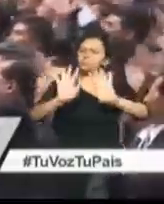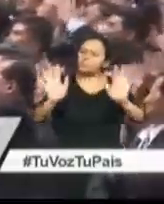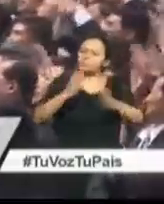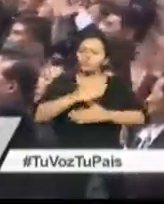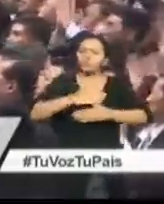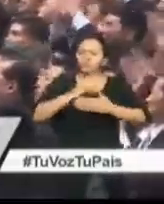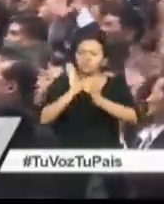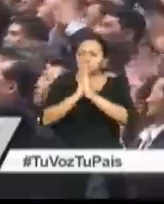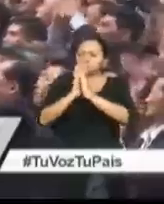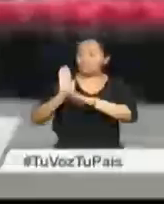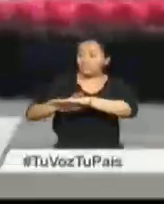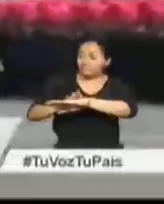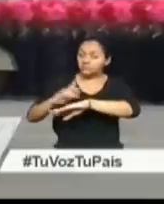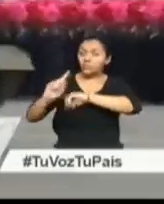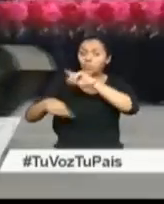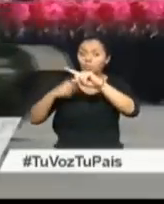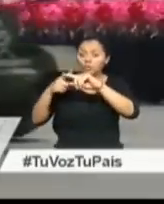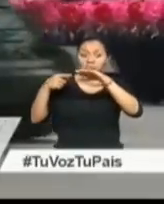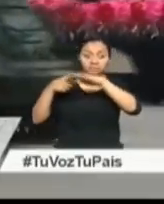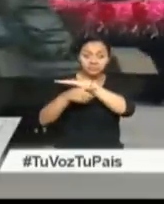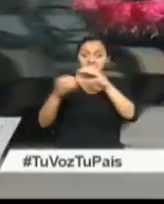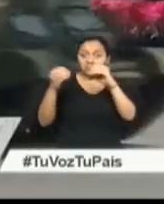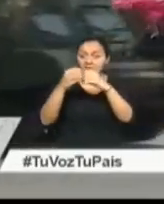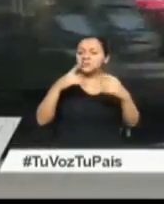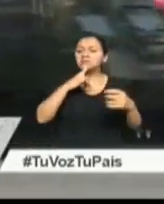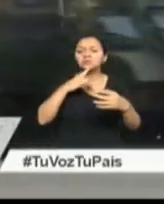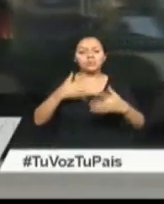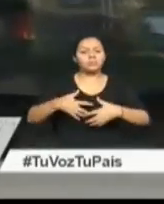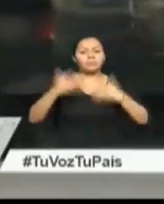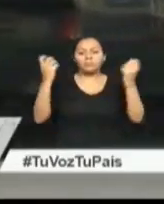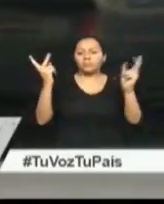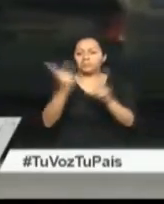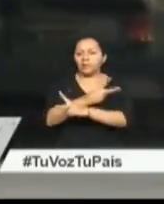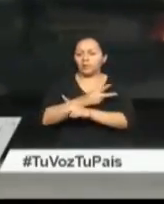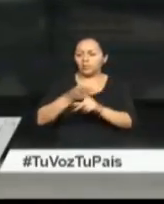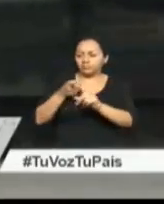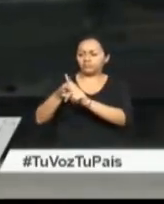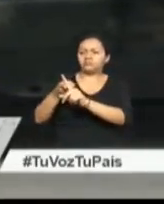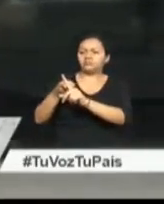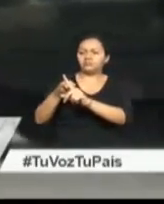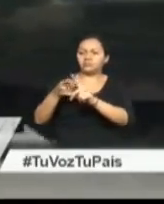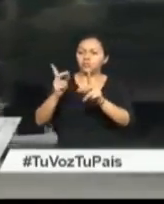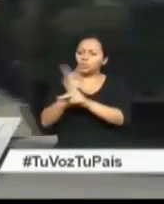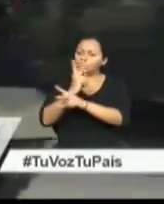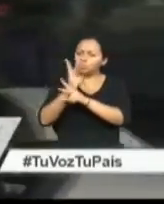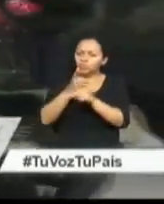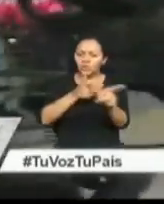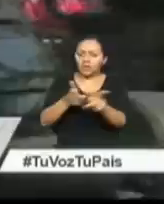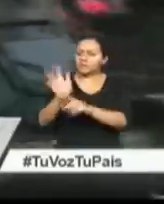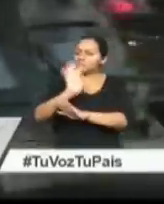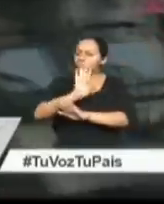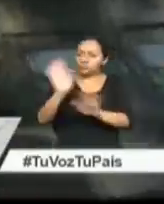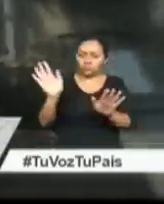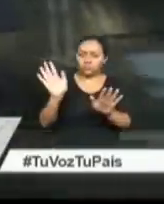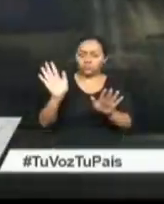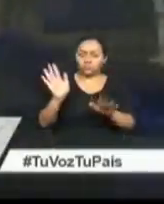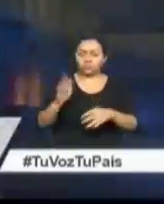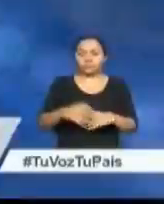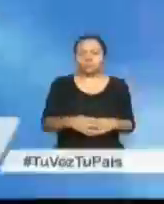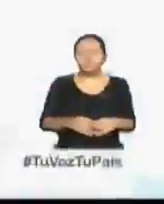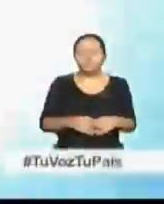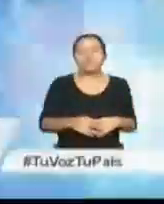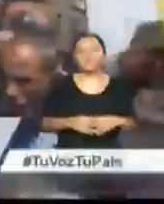Aseguró que aniquilarán cualquier ataque y opondrán una respuesta aplastante ante cualquier uso de armas, convencionales o nucleares.